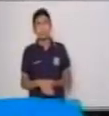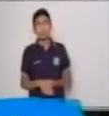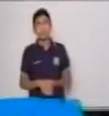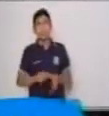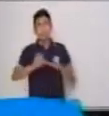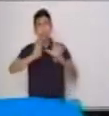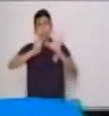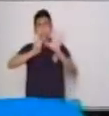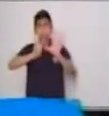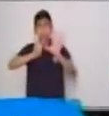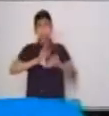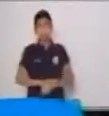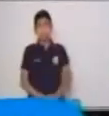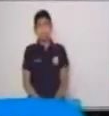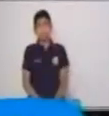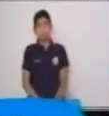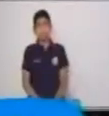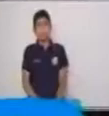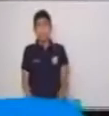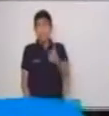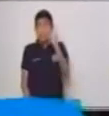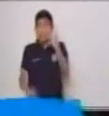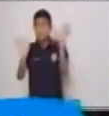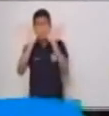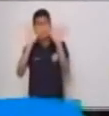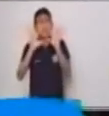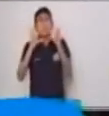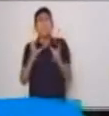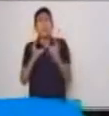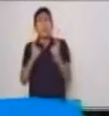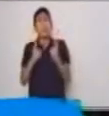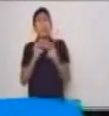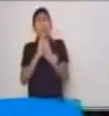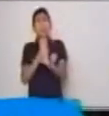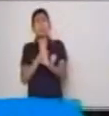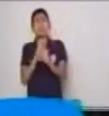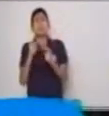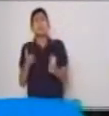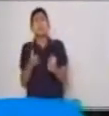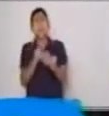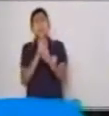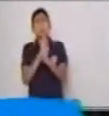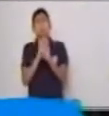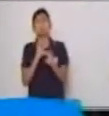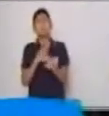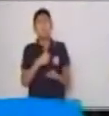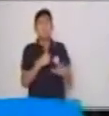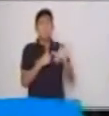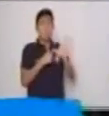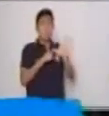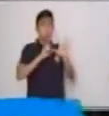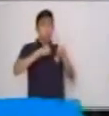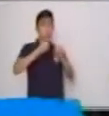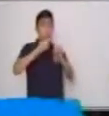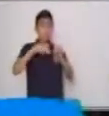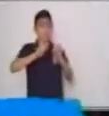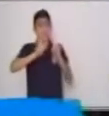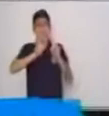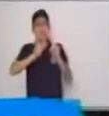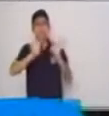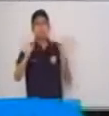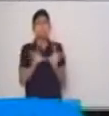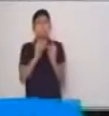8. Y de esta manera nos quedó el planteamiento. 5 más 3 igual